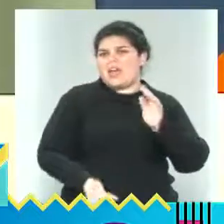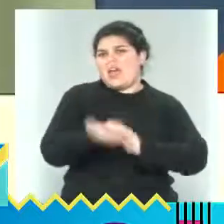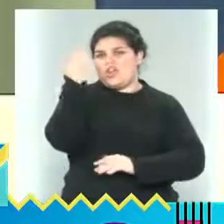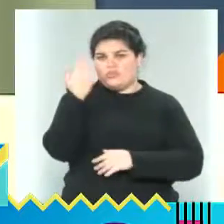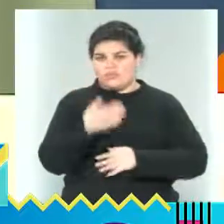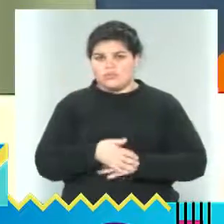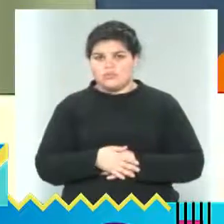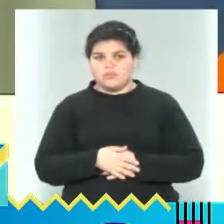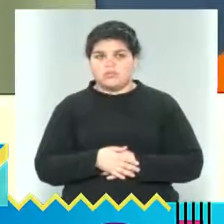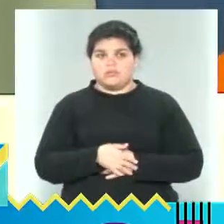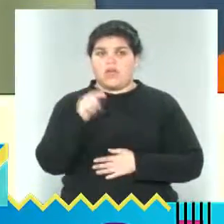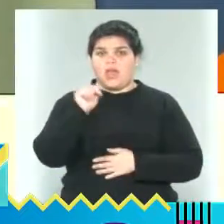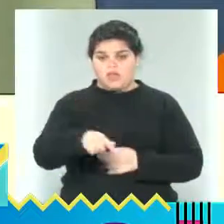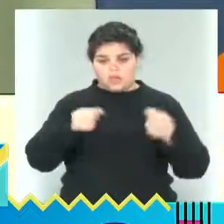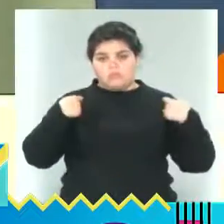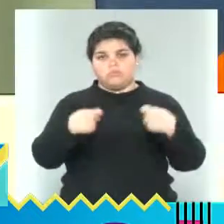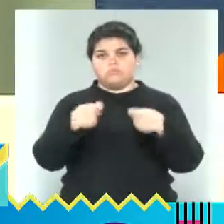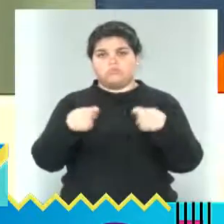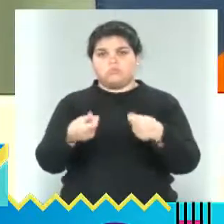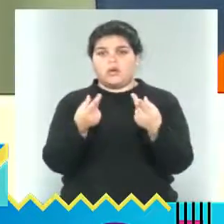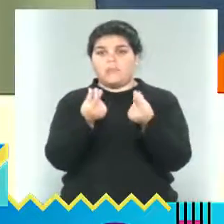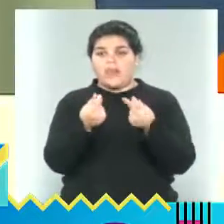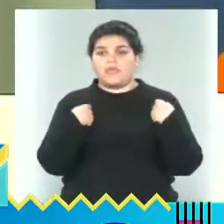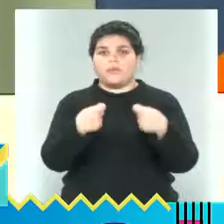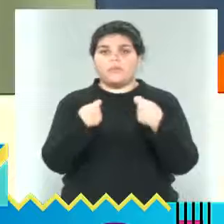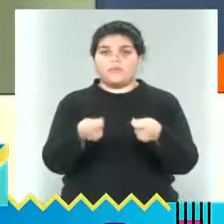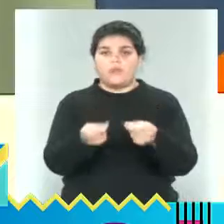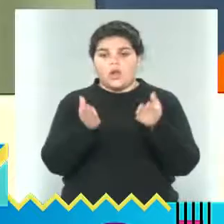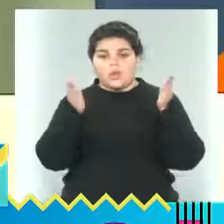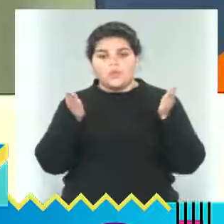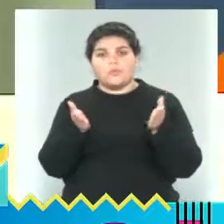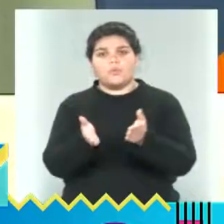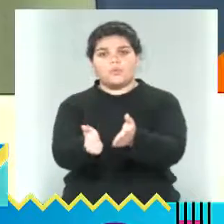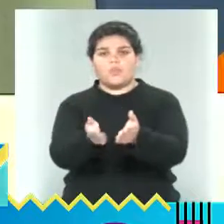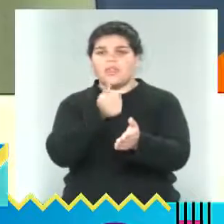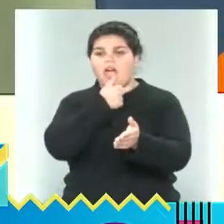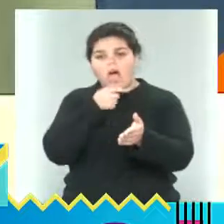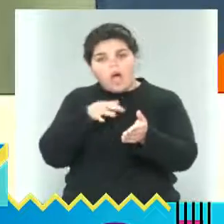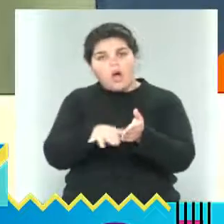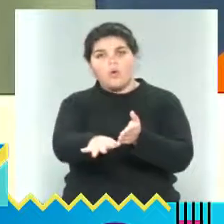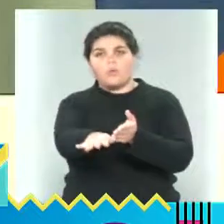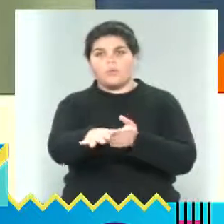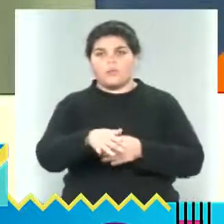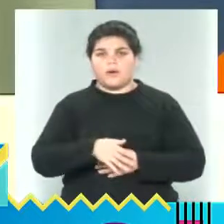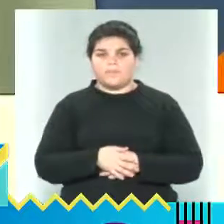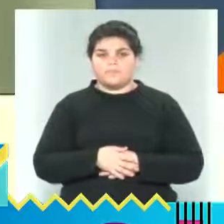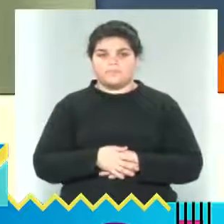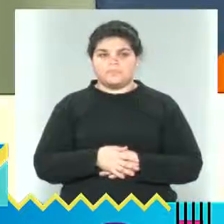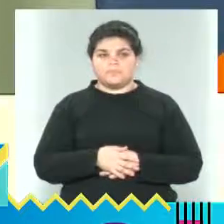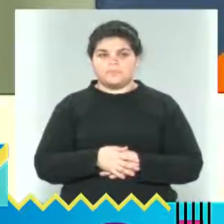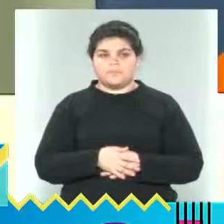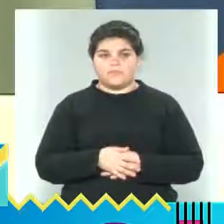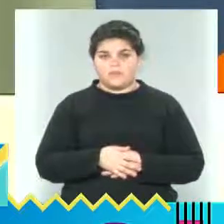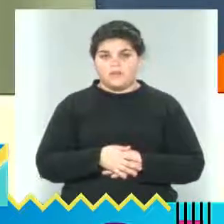donde se había invertido una cantidad de dinero en canales de riego, en sistemas de provisión de agua,